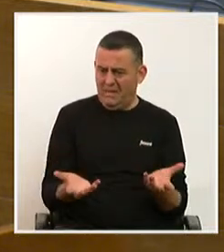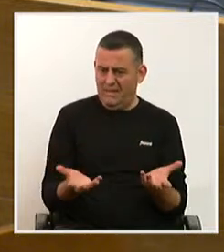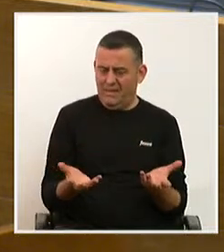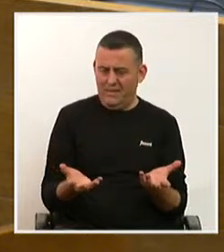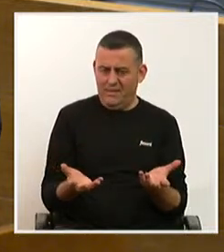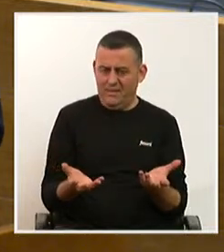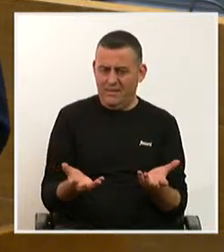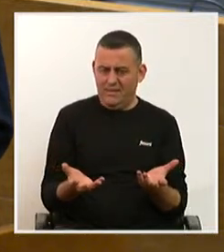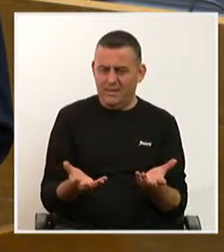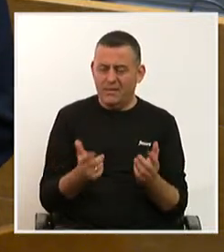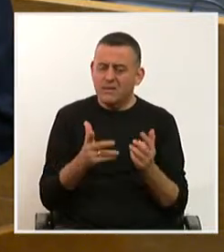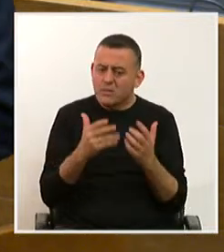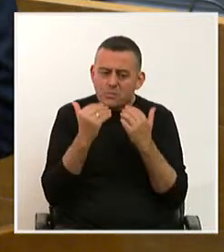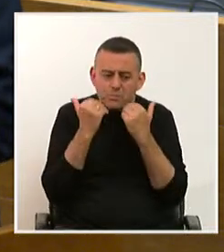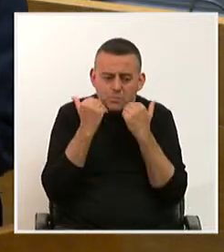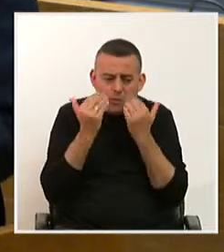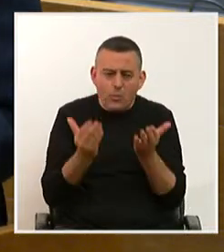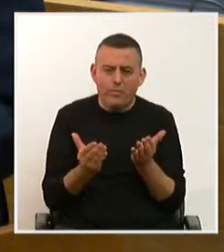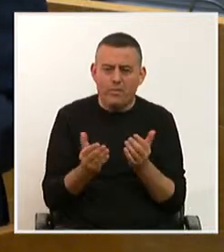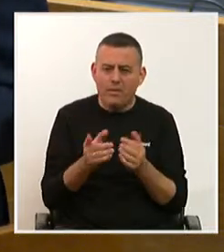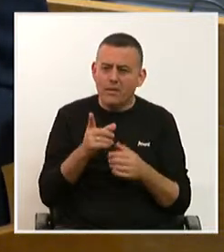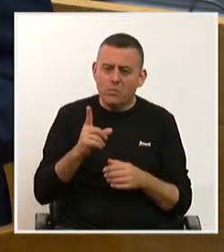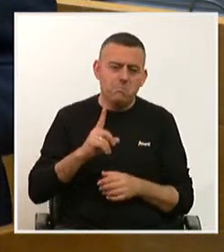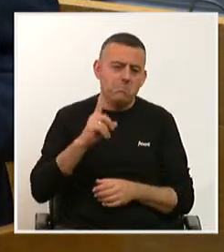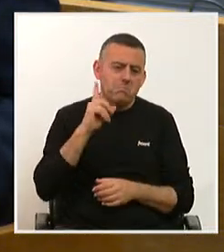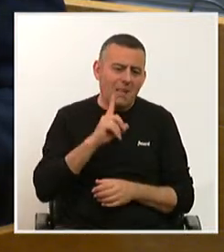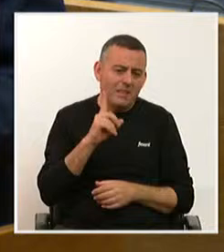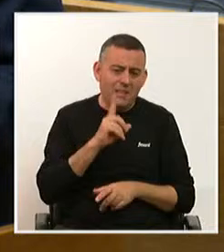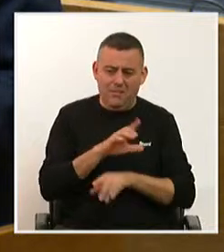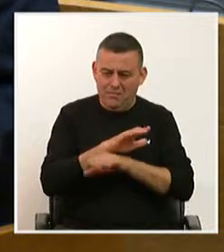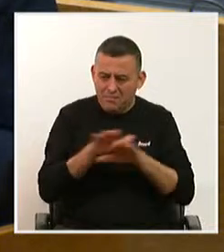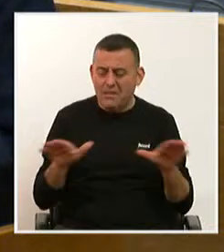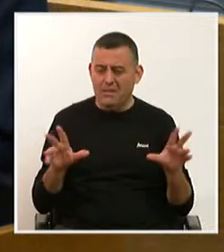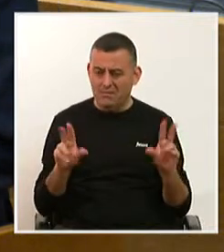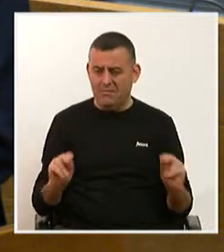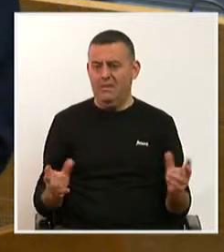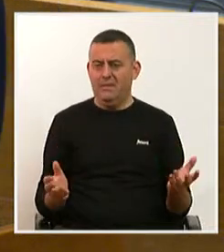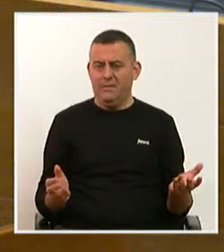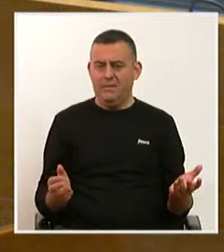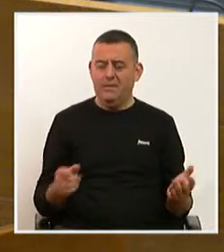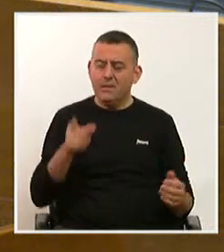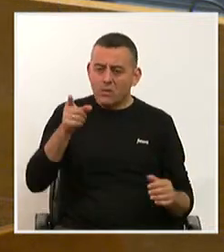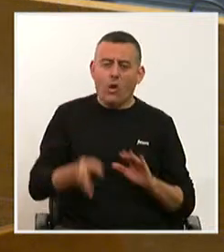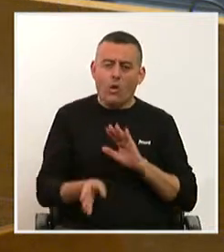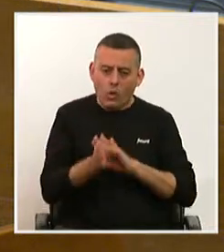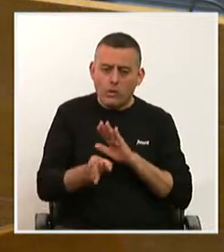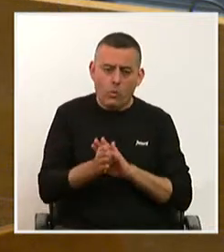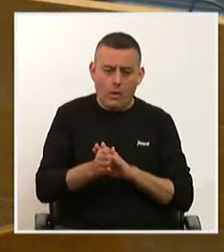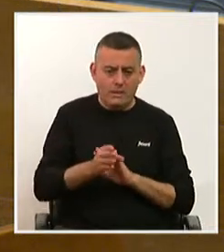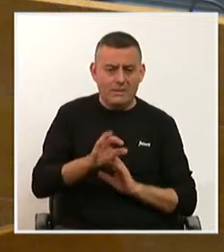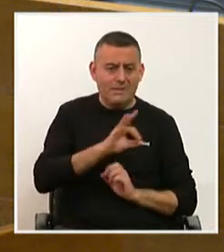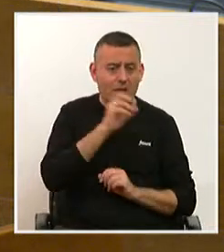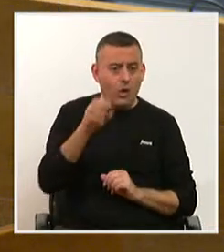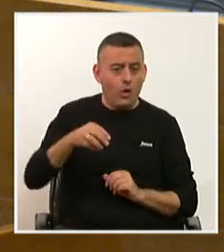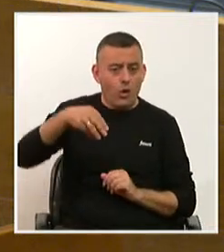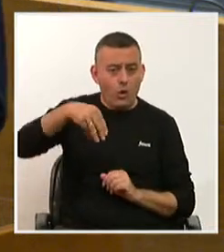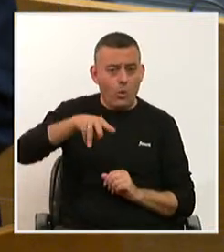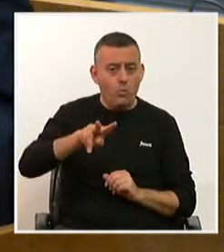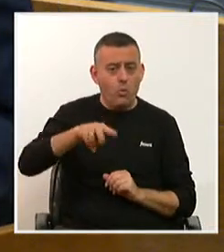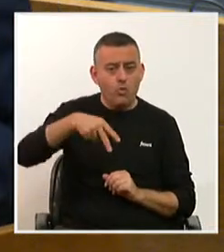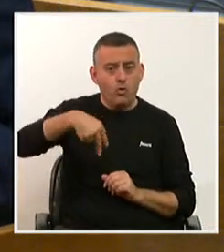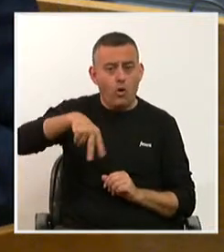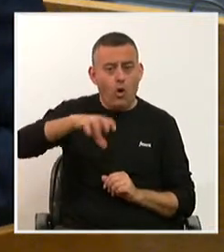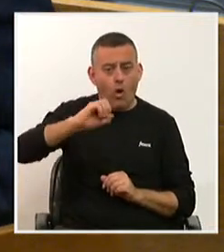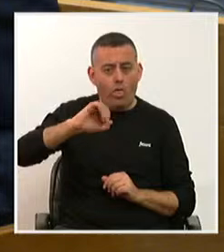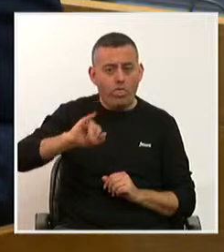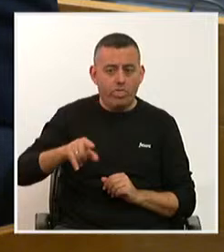vergonzoso no mientan más sigue usted mintiendo señor Muñoz m hay hacer